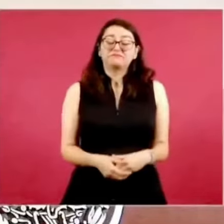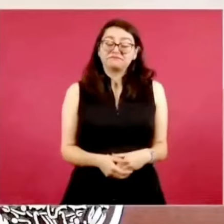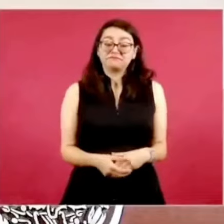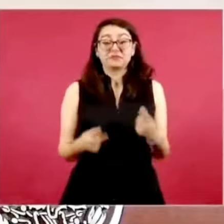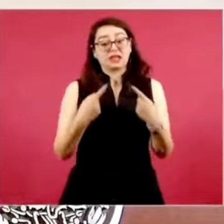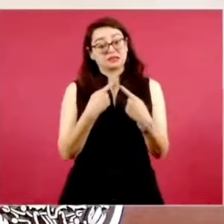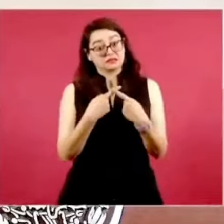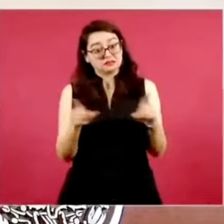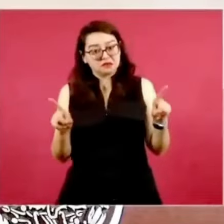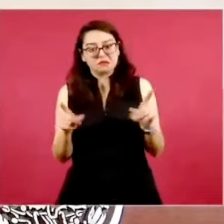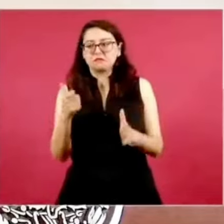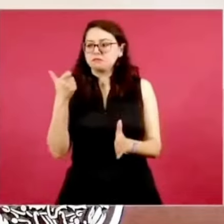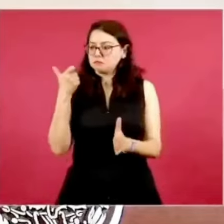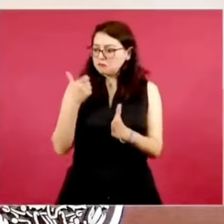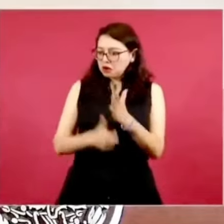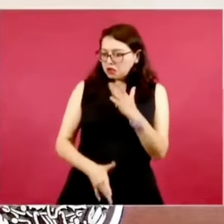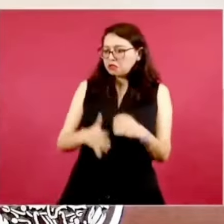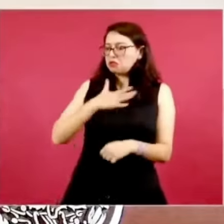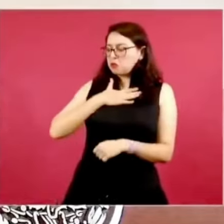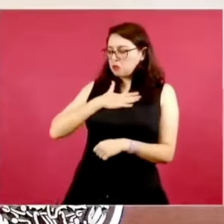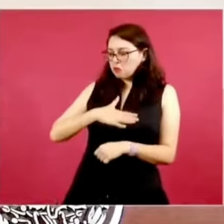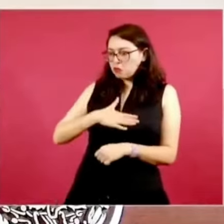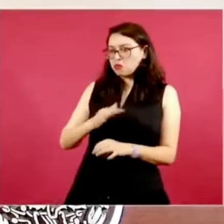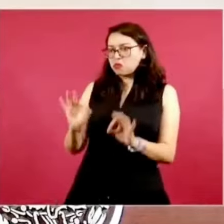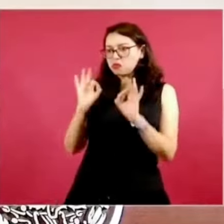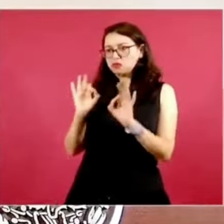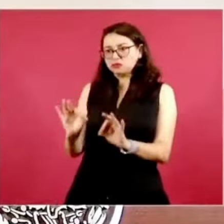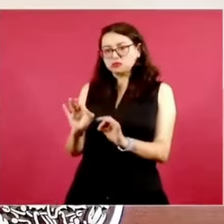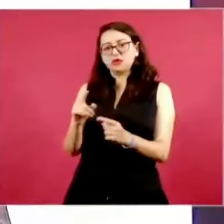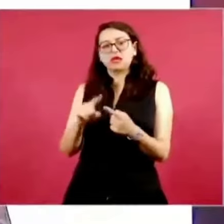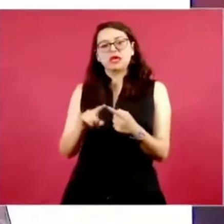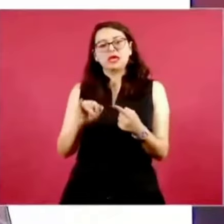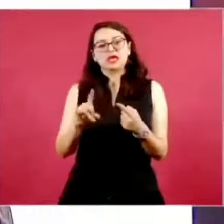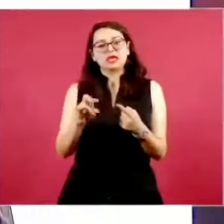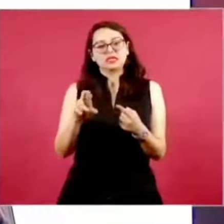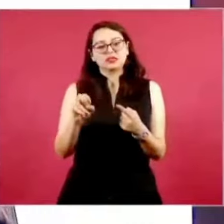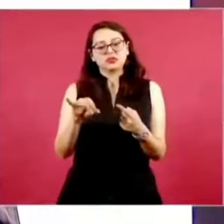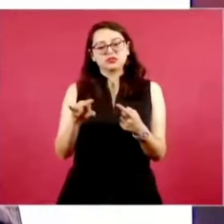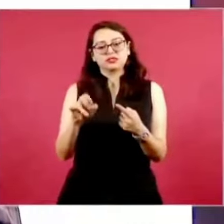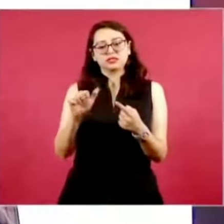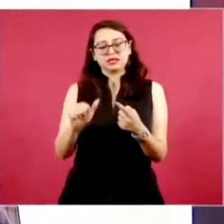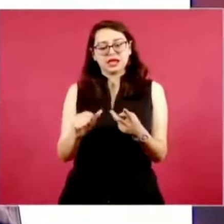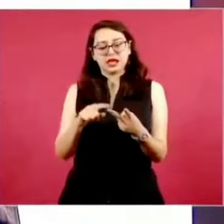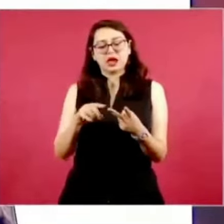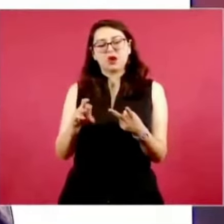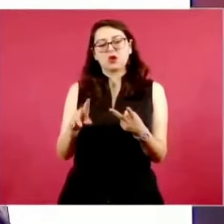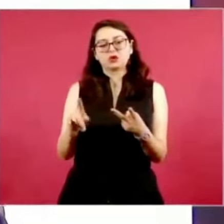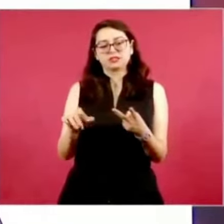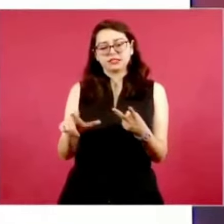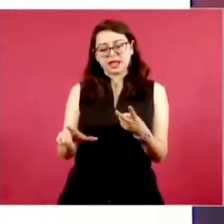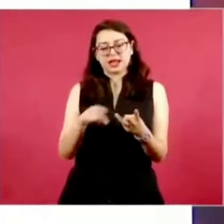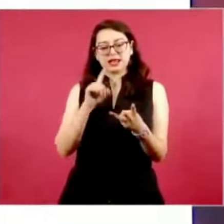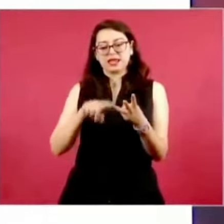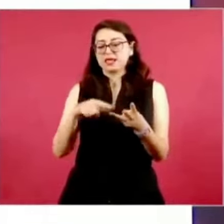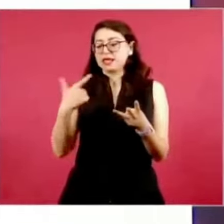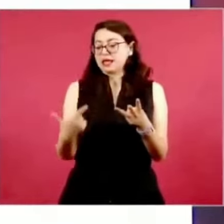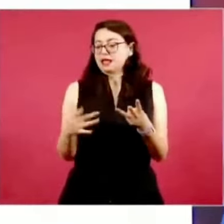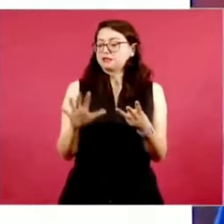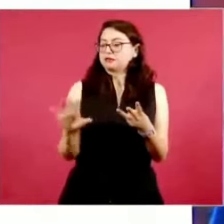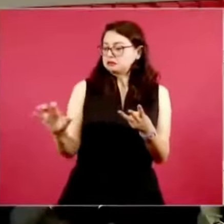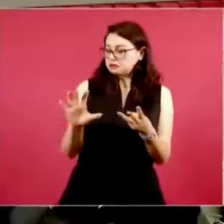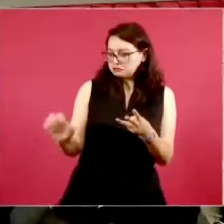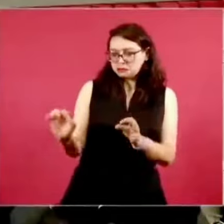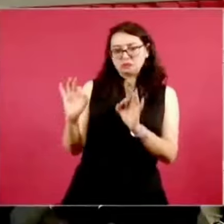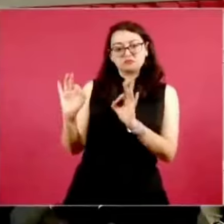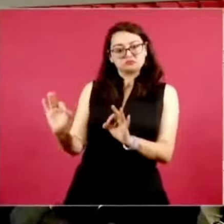le ganaron y que tienden a dar mejores precios fueron hidrosina orzán y g500 en cuanto a la gasolina